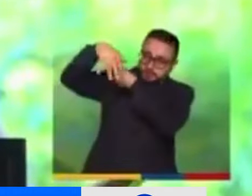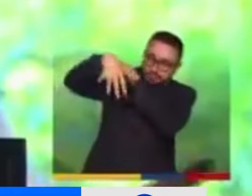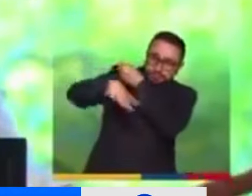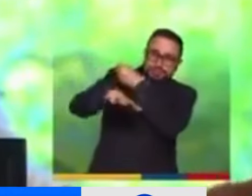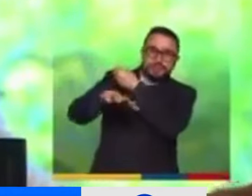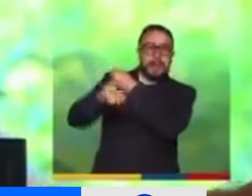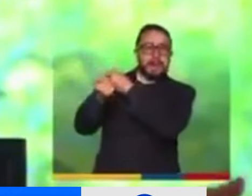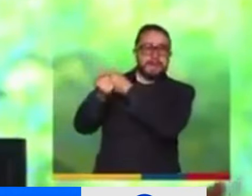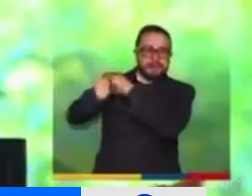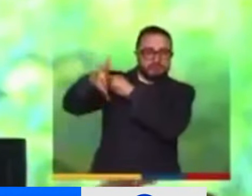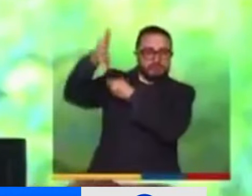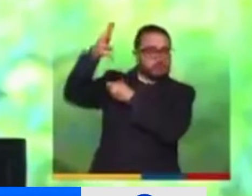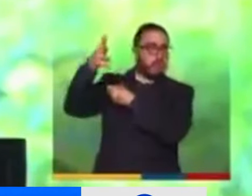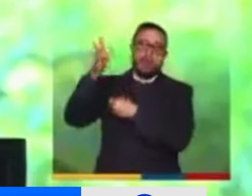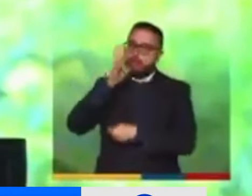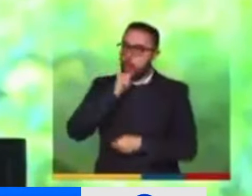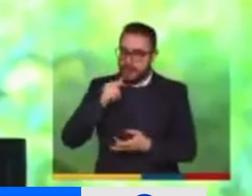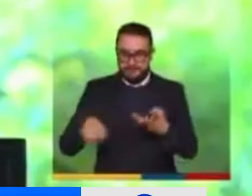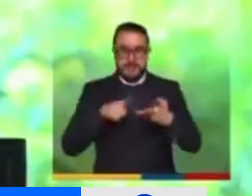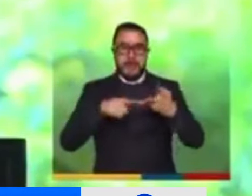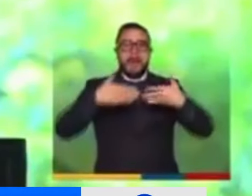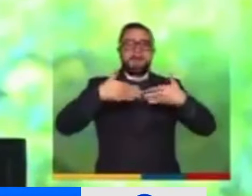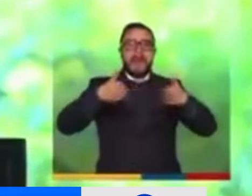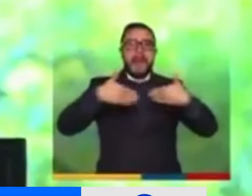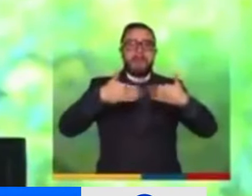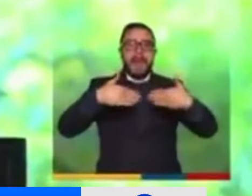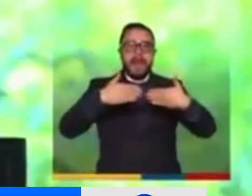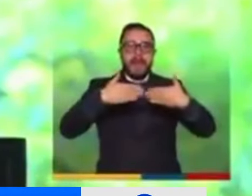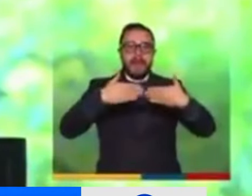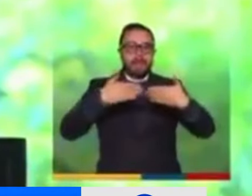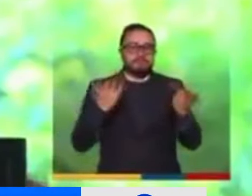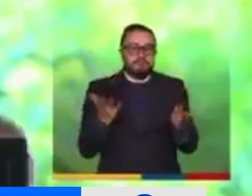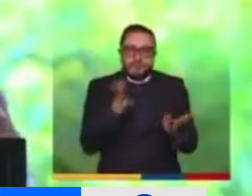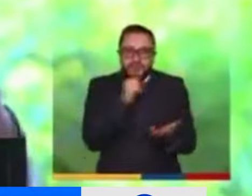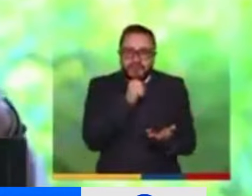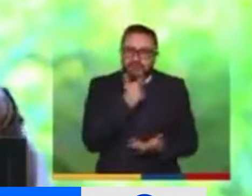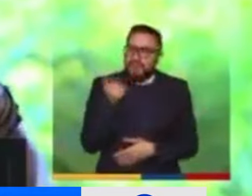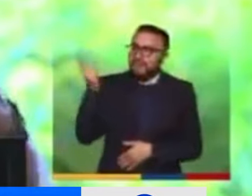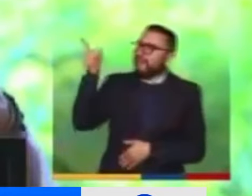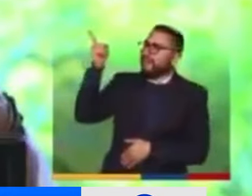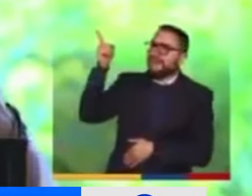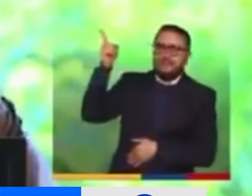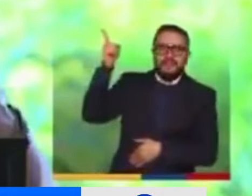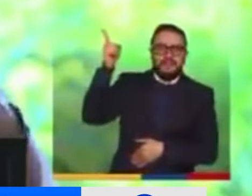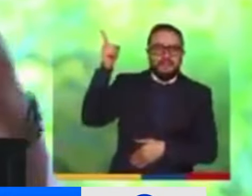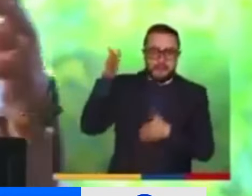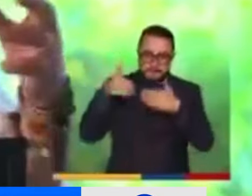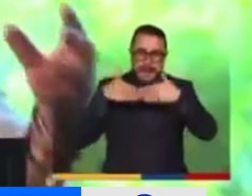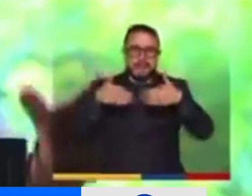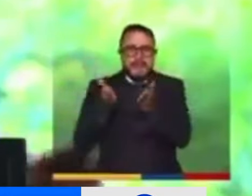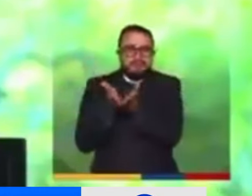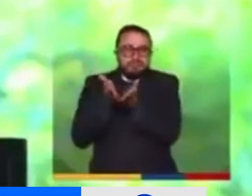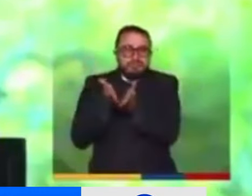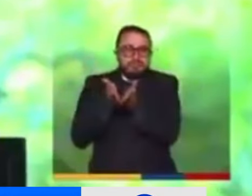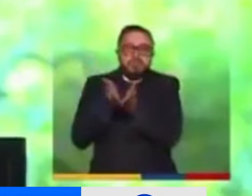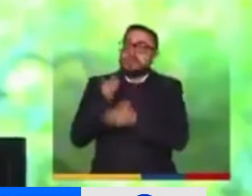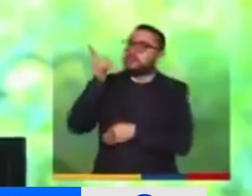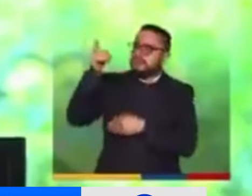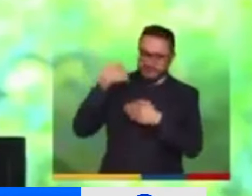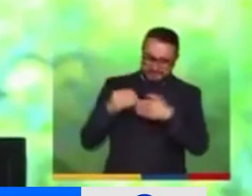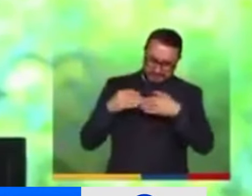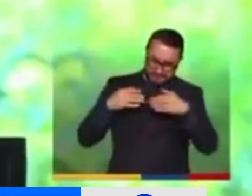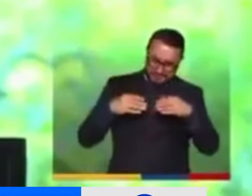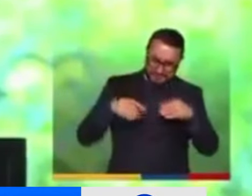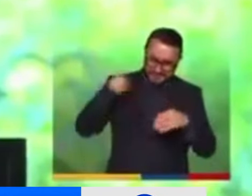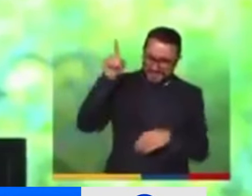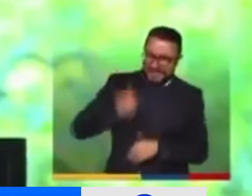el canal de Panamá, que hace parte del escudo nacional. En ese escudo fantasmagórico, que